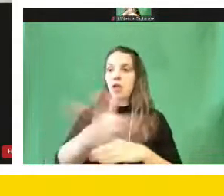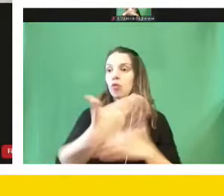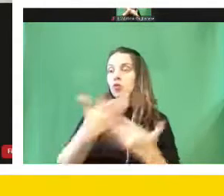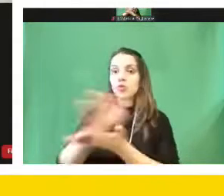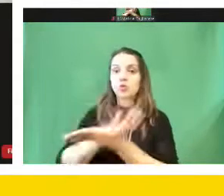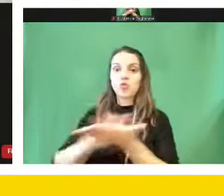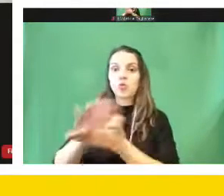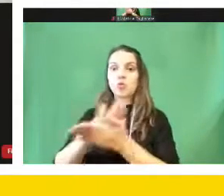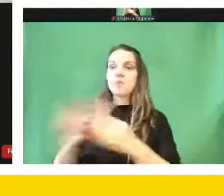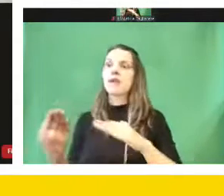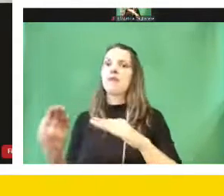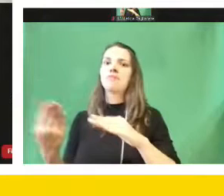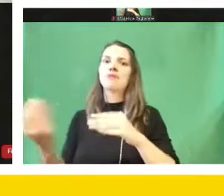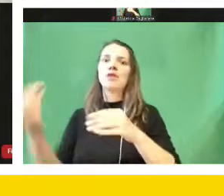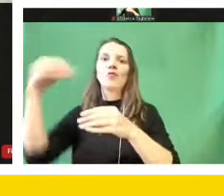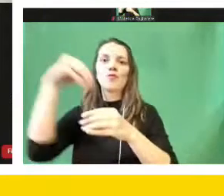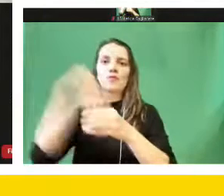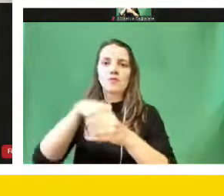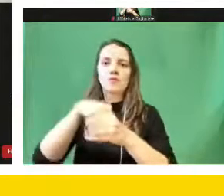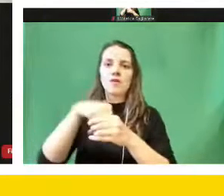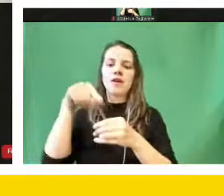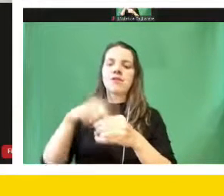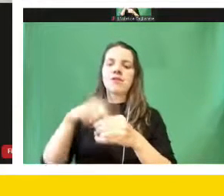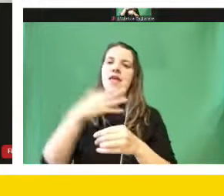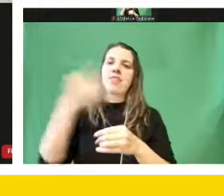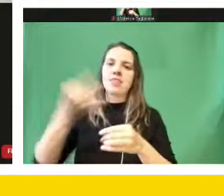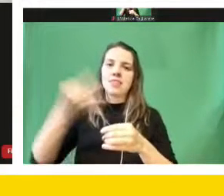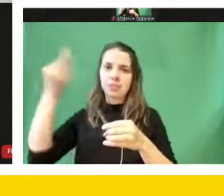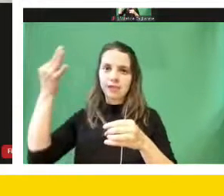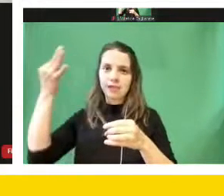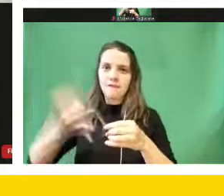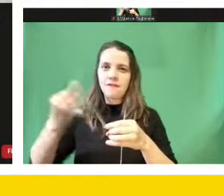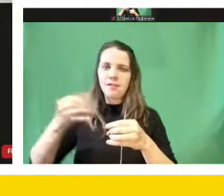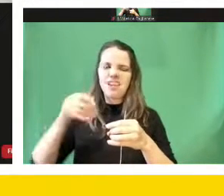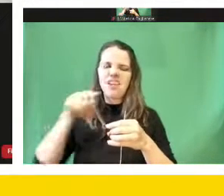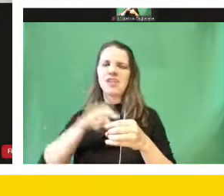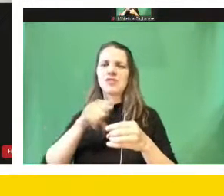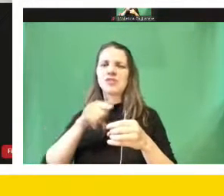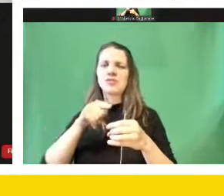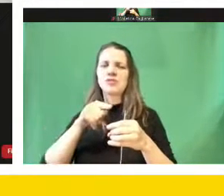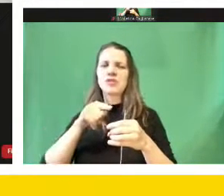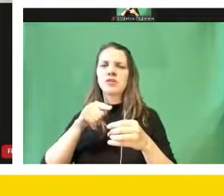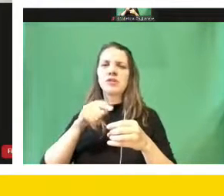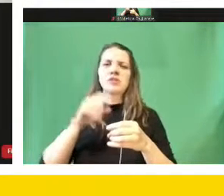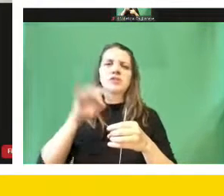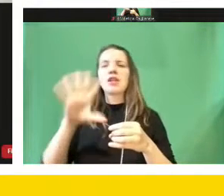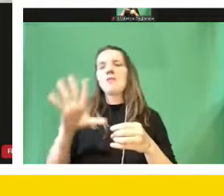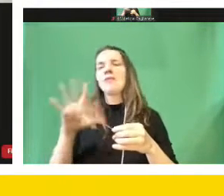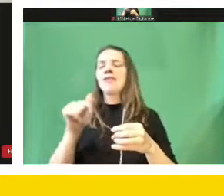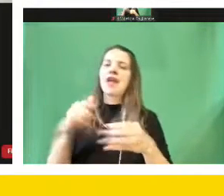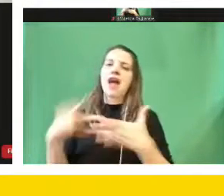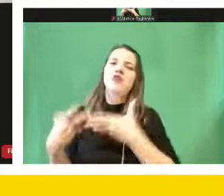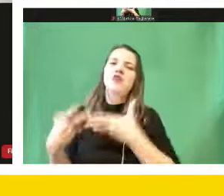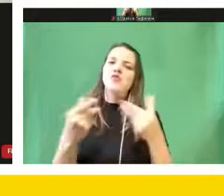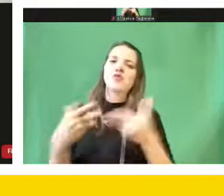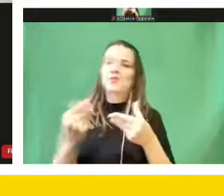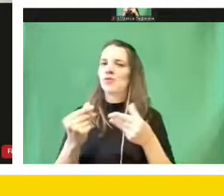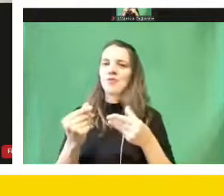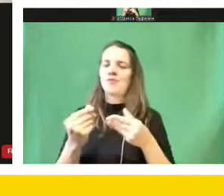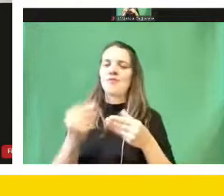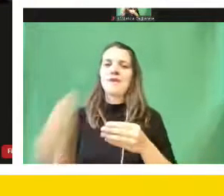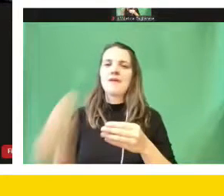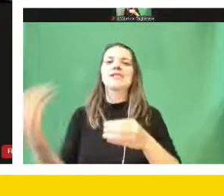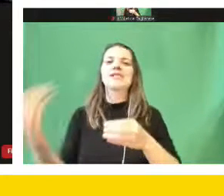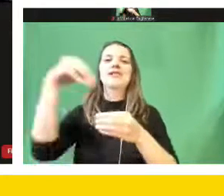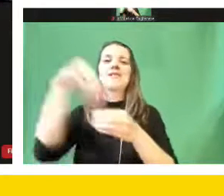más concreta, más real y no solo una buena intención. Estamos a disposición de